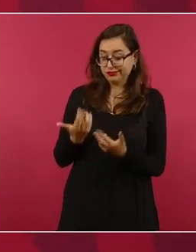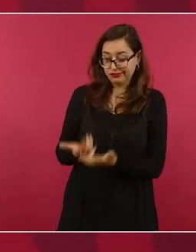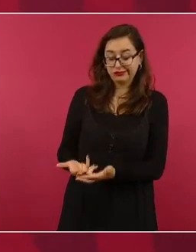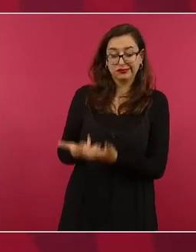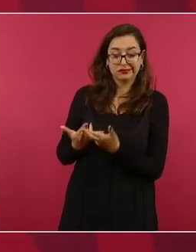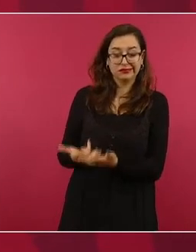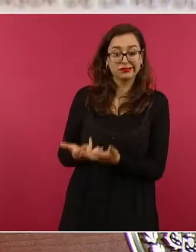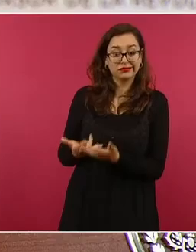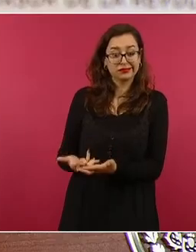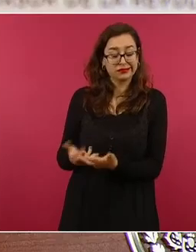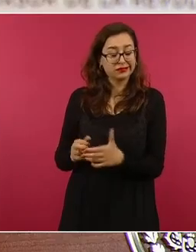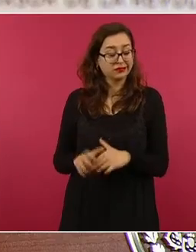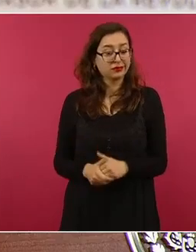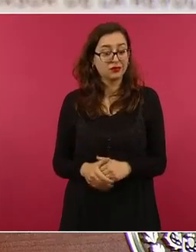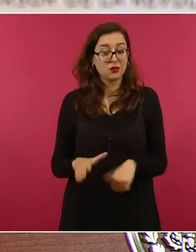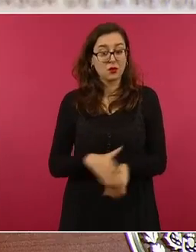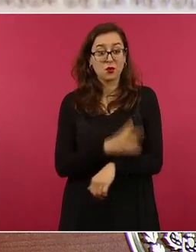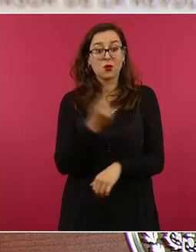peor